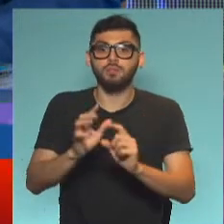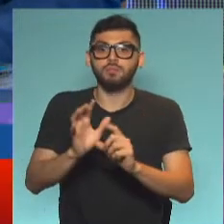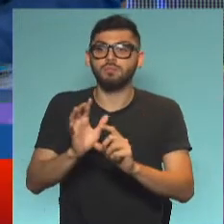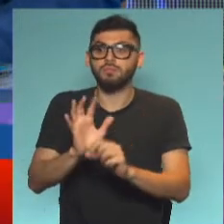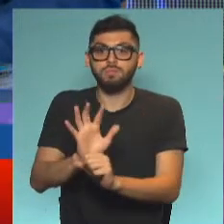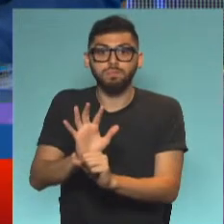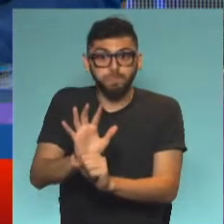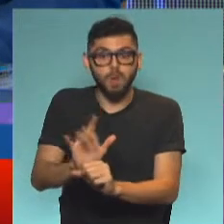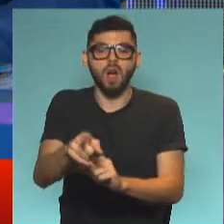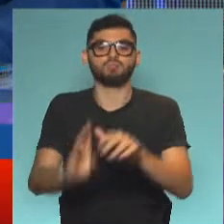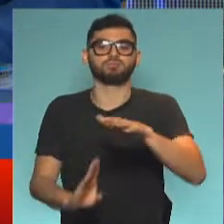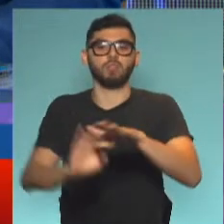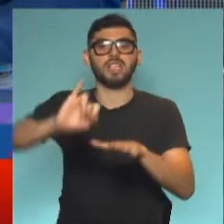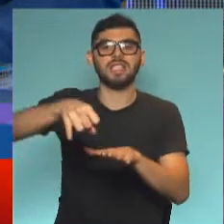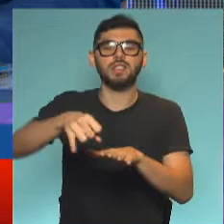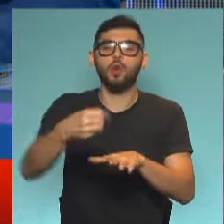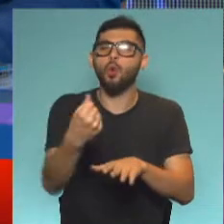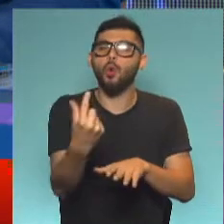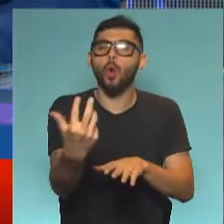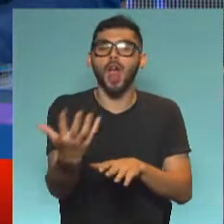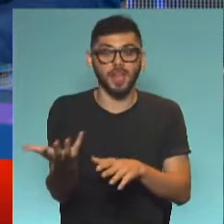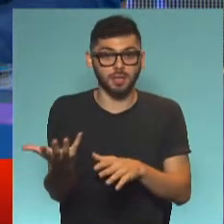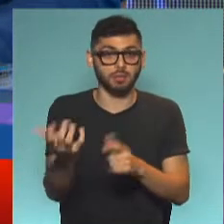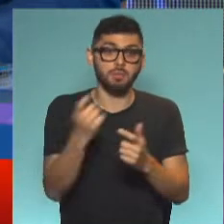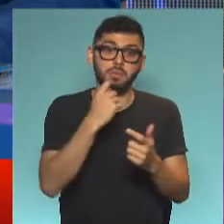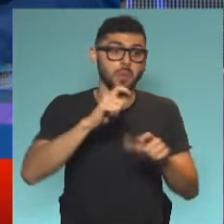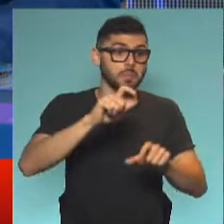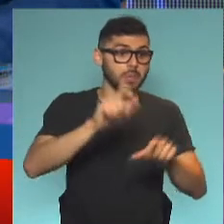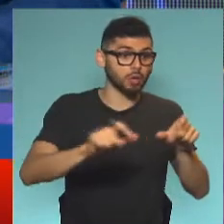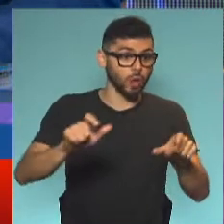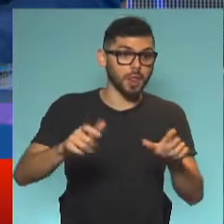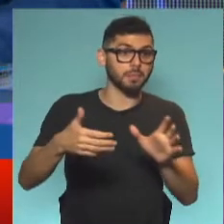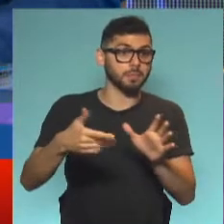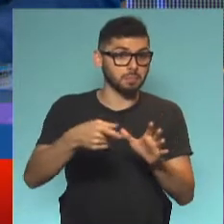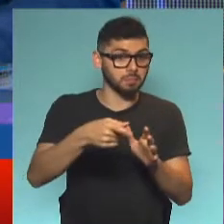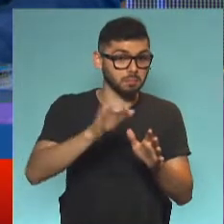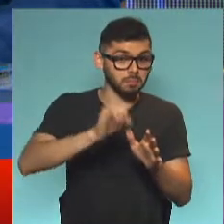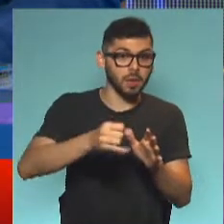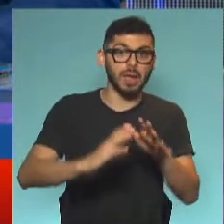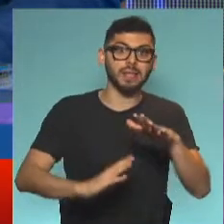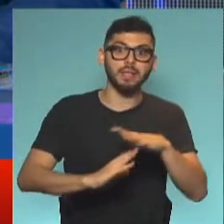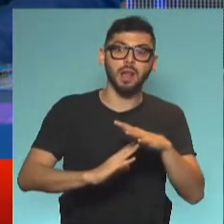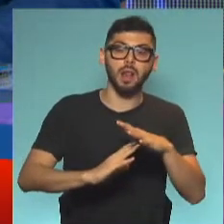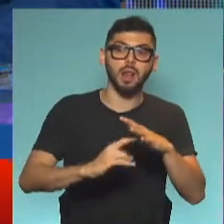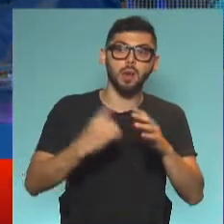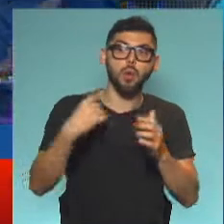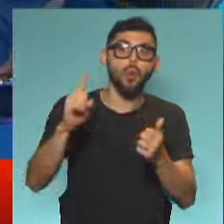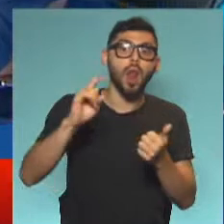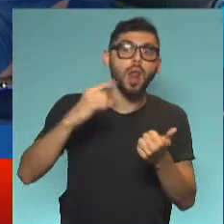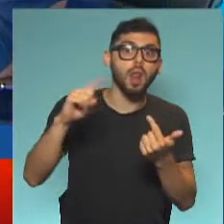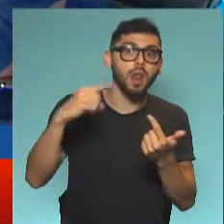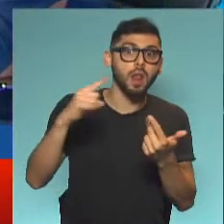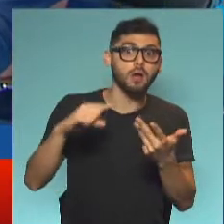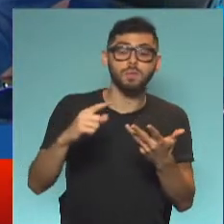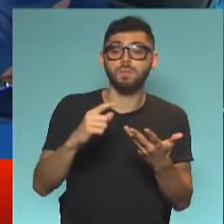esenciales. Es decir, qué personas, de acuerdo a qué actividad realizan, van a ser consideradas esenciales y van a poder